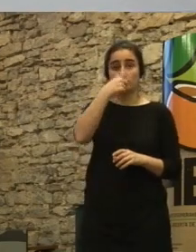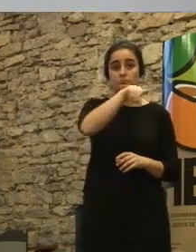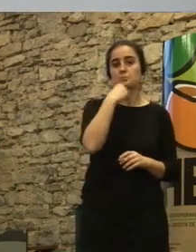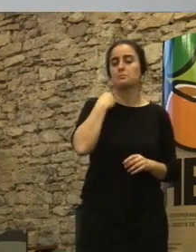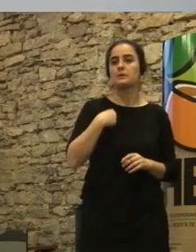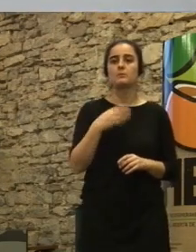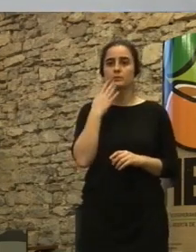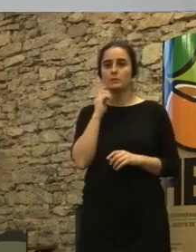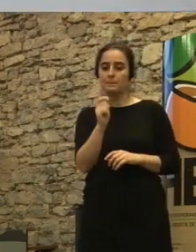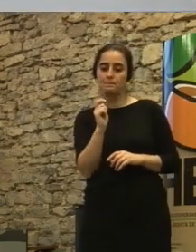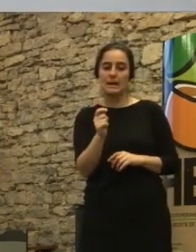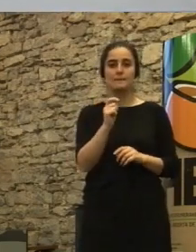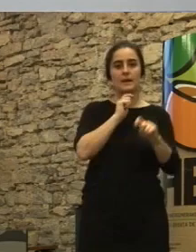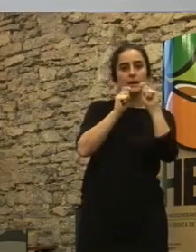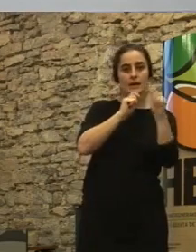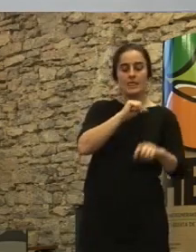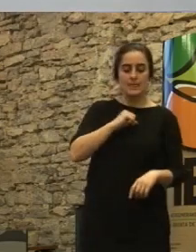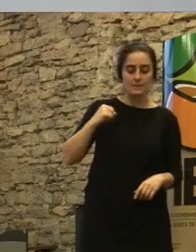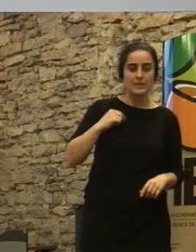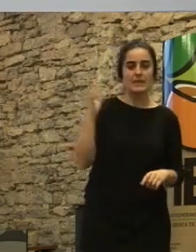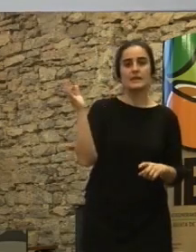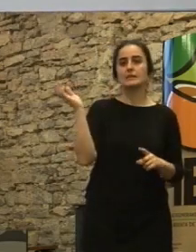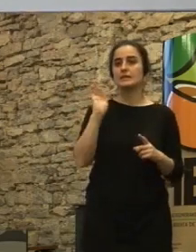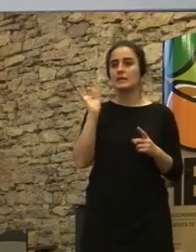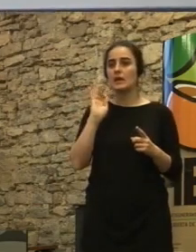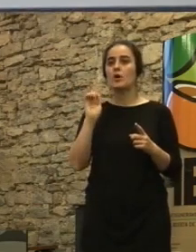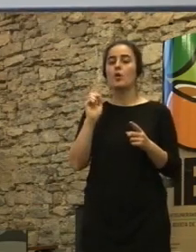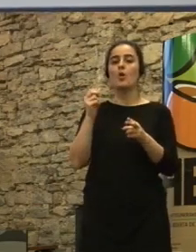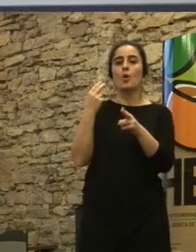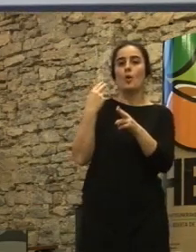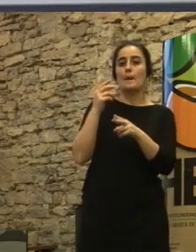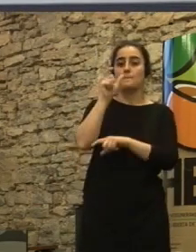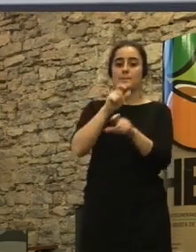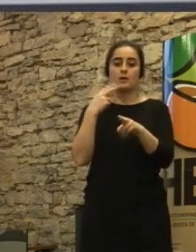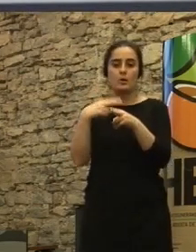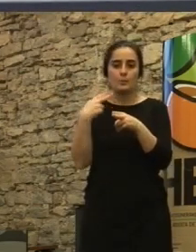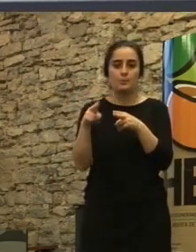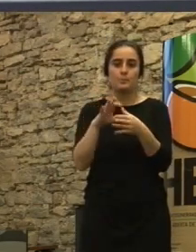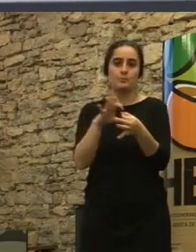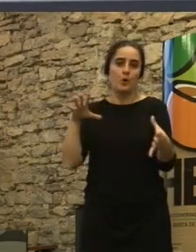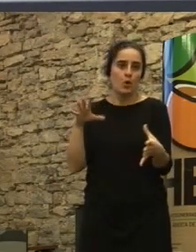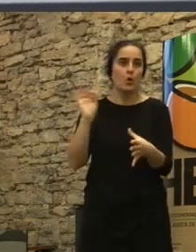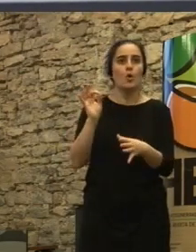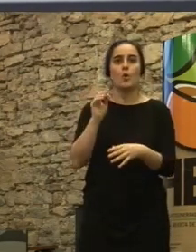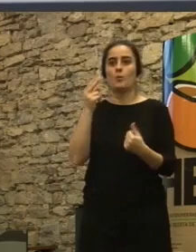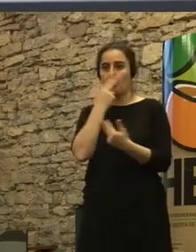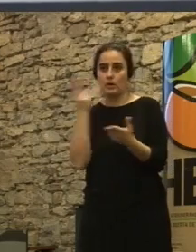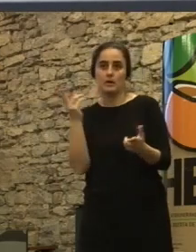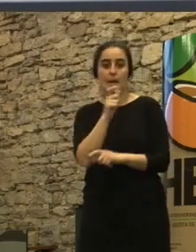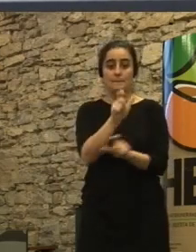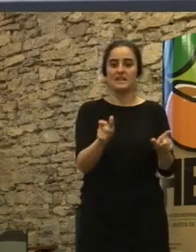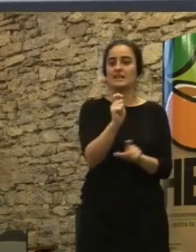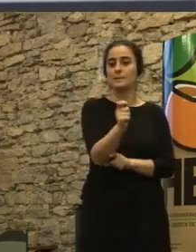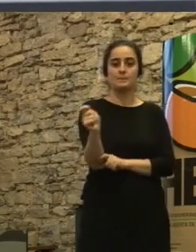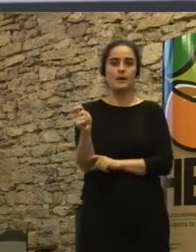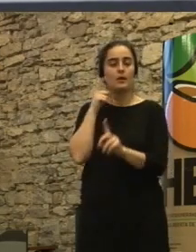pagan al periodismo independiente, a ProPublica, a Político y a toda la gente que nadie les paga para seguir haciendo